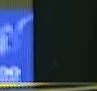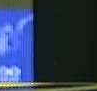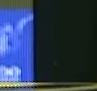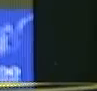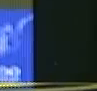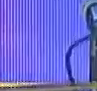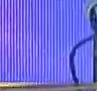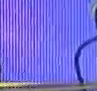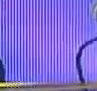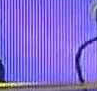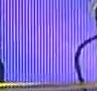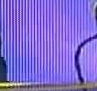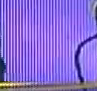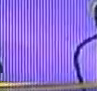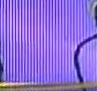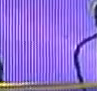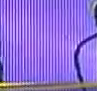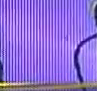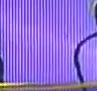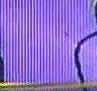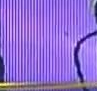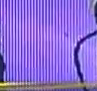Luis José Marcano Salazar.